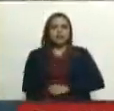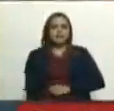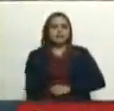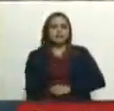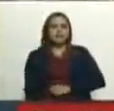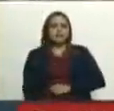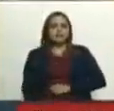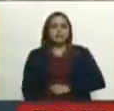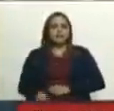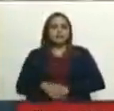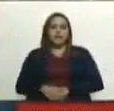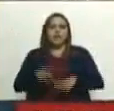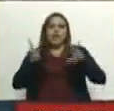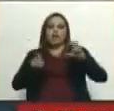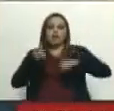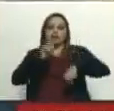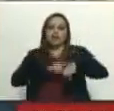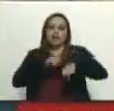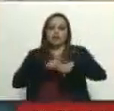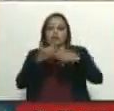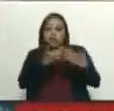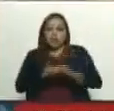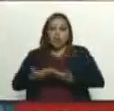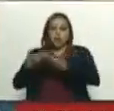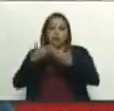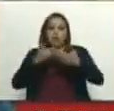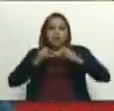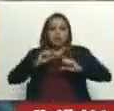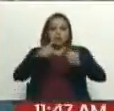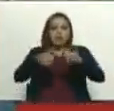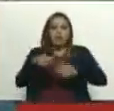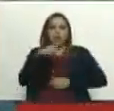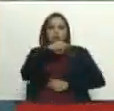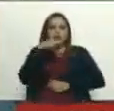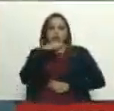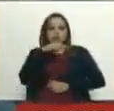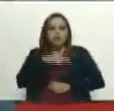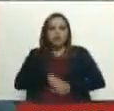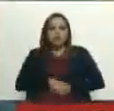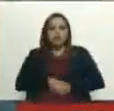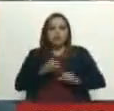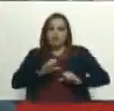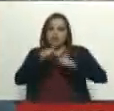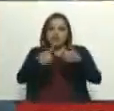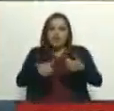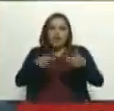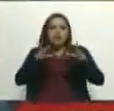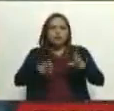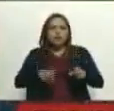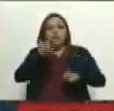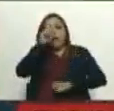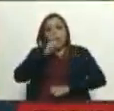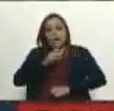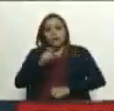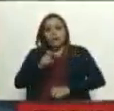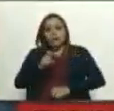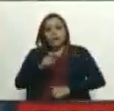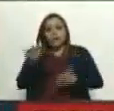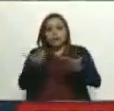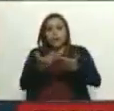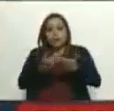En el nuevo periodo escolar que viene en octubre, cuando se inicie el nuevo año escolar